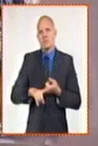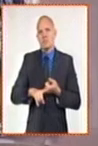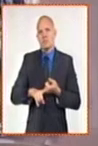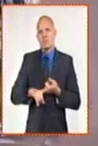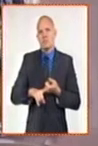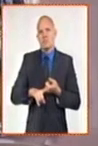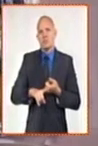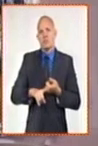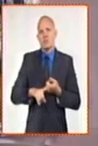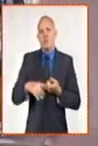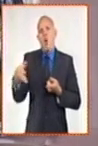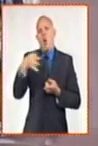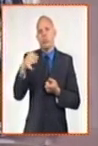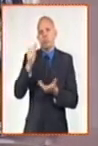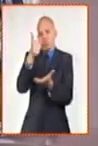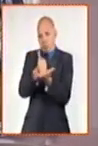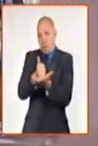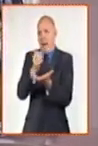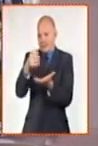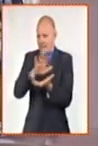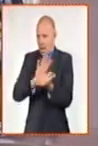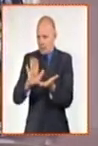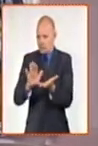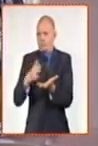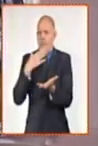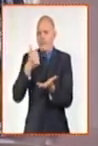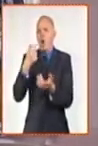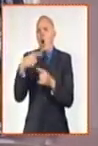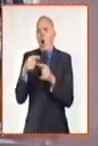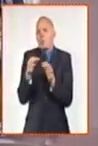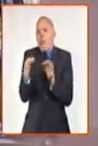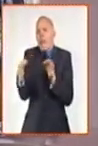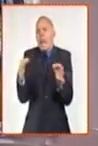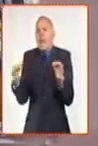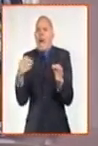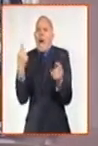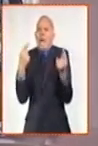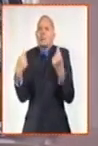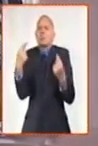y en el municipio de Pinar del Río propiamente. Y tenemos sistemas aislados